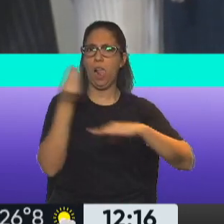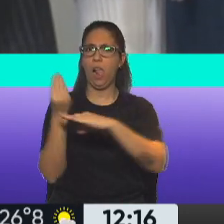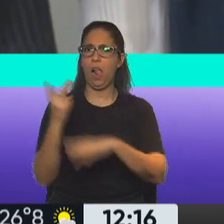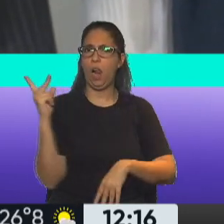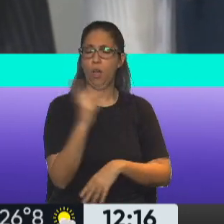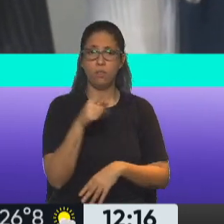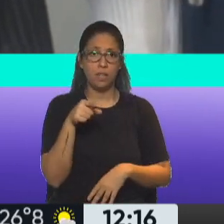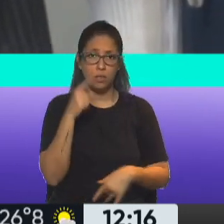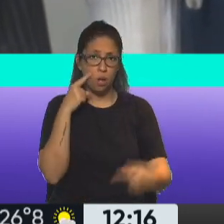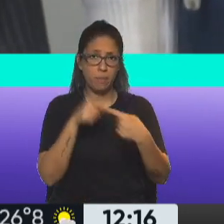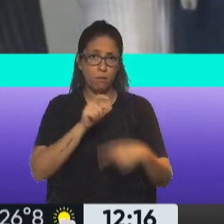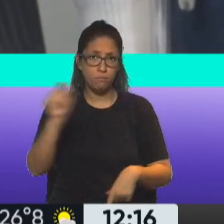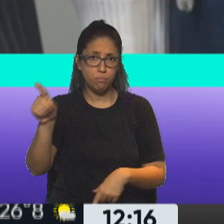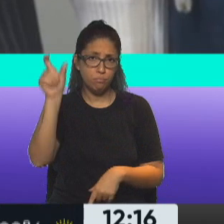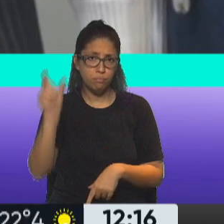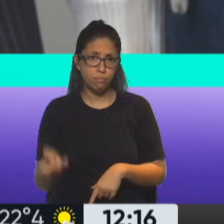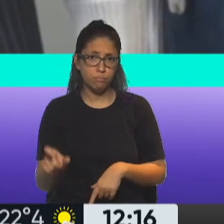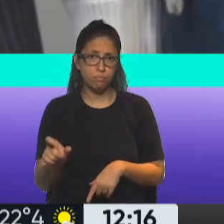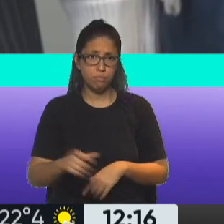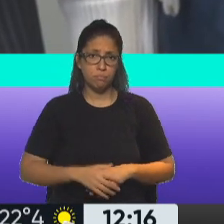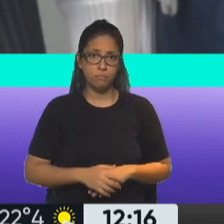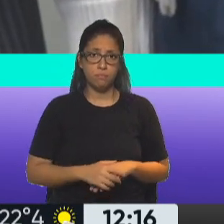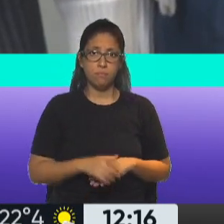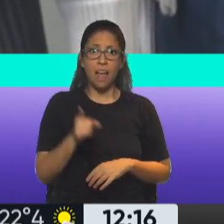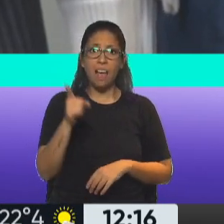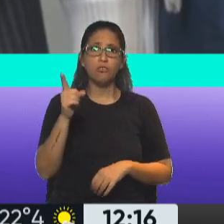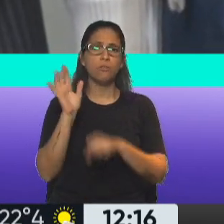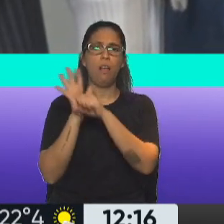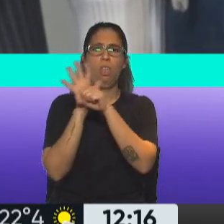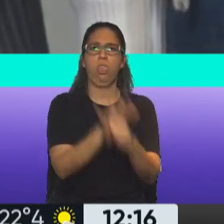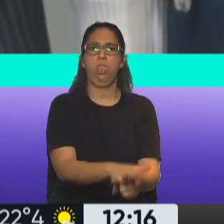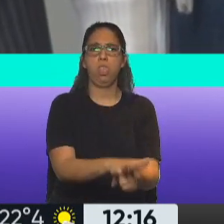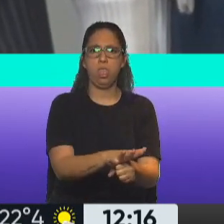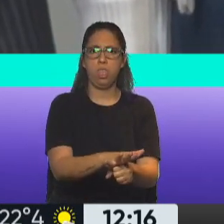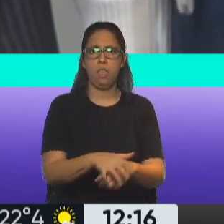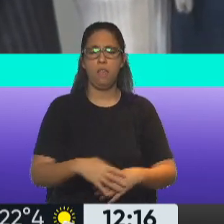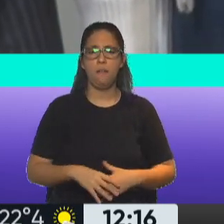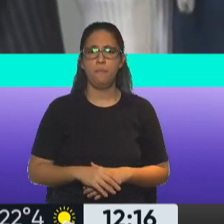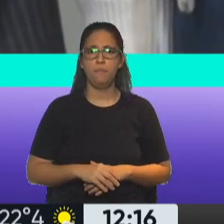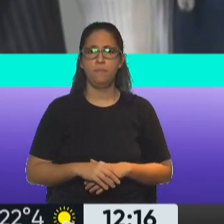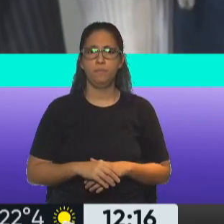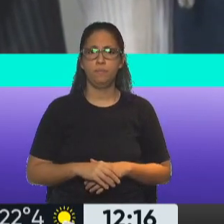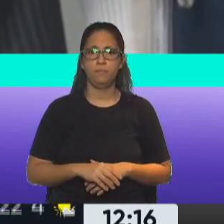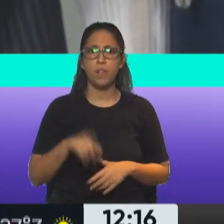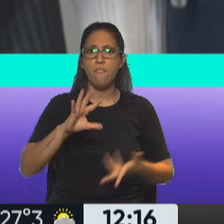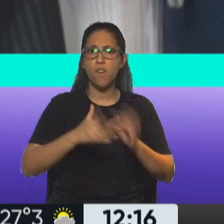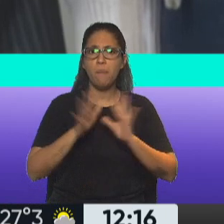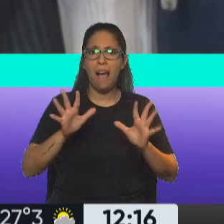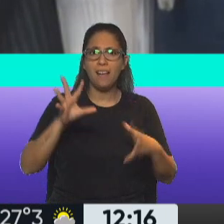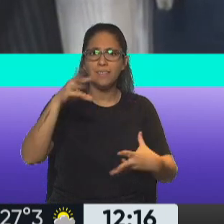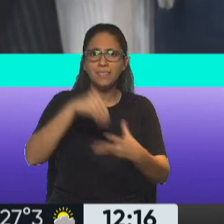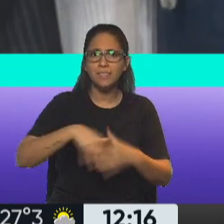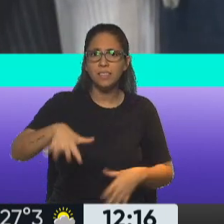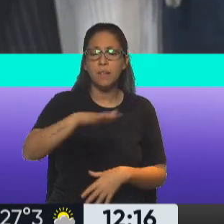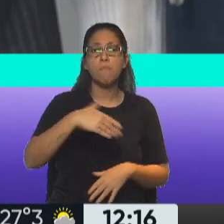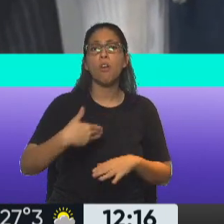objetivo central del primer avasallamiento a este poder legislativo, en esta composición. Porque ha habido